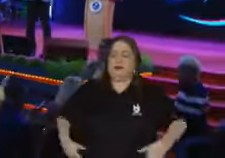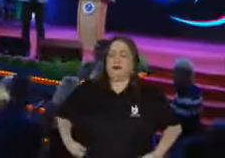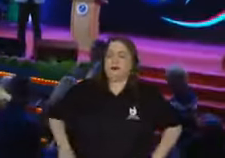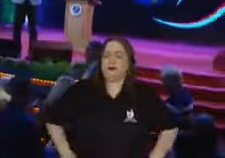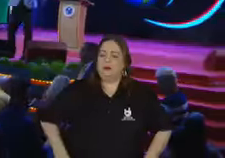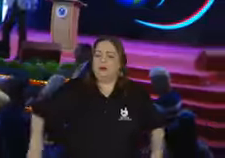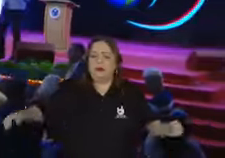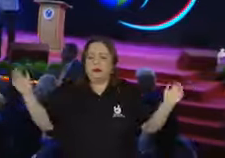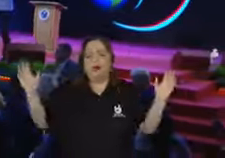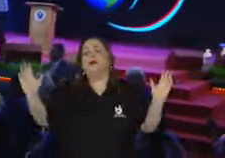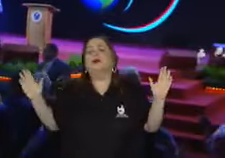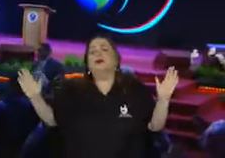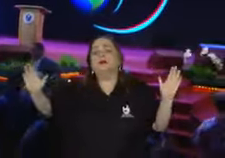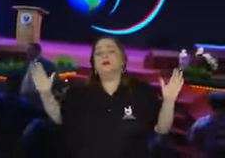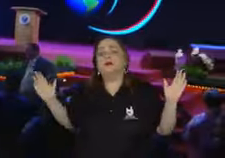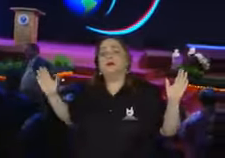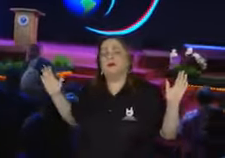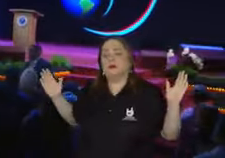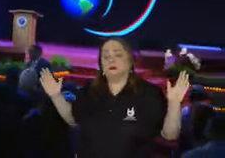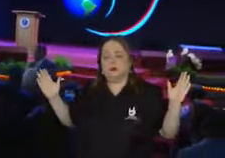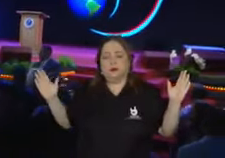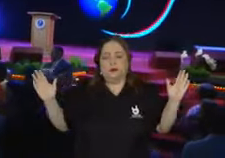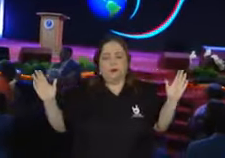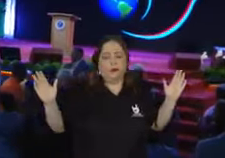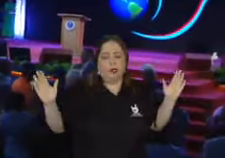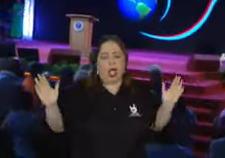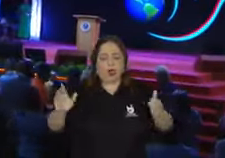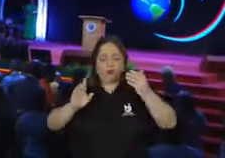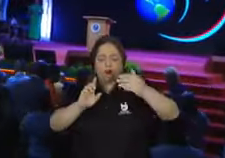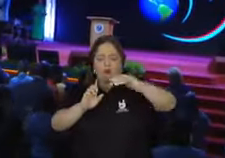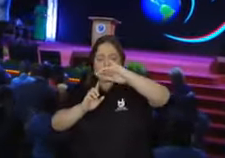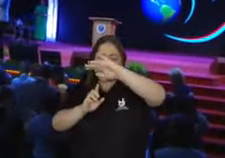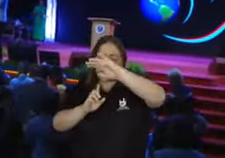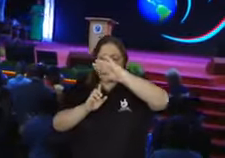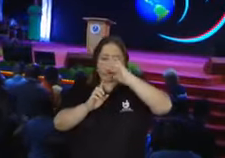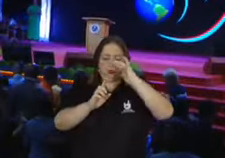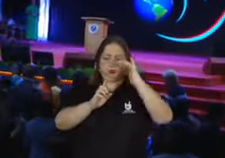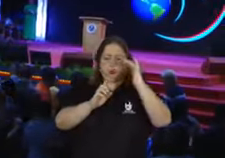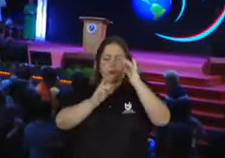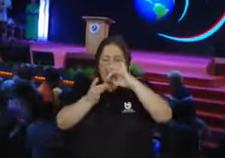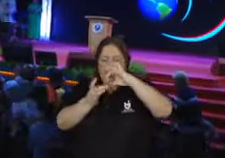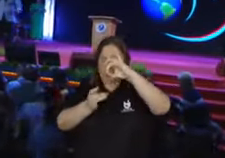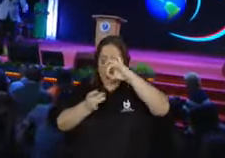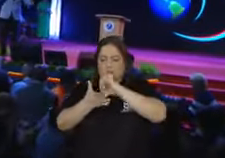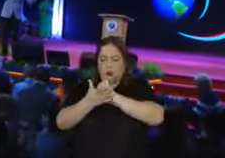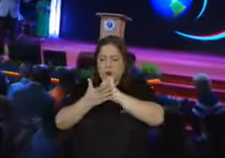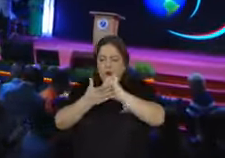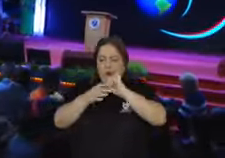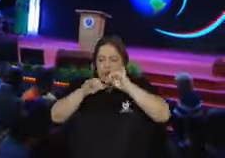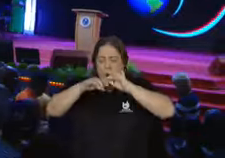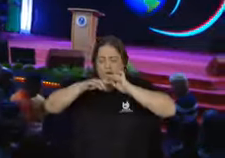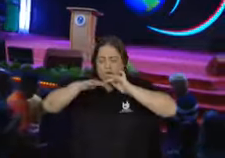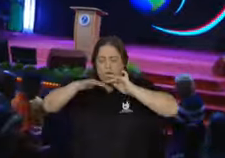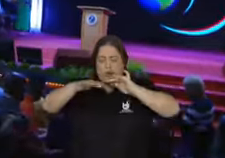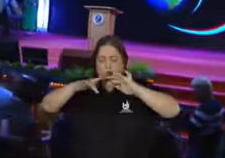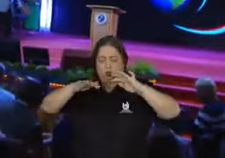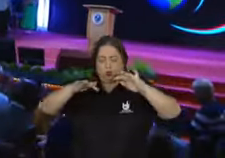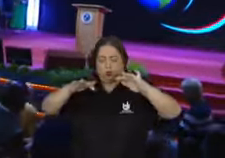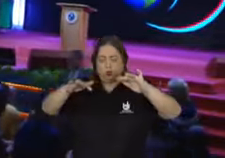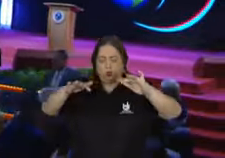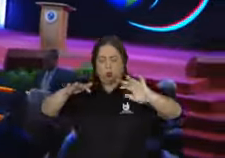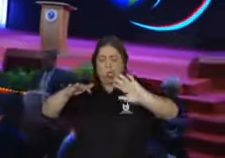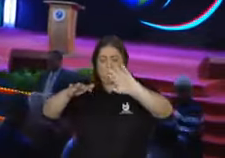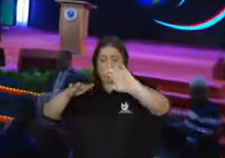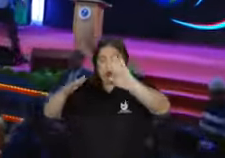paralizada, dolores en las coyunturas ahora mismo, en el nombre de Jesús. Ese milagro que necesitas en